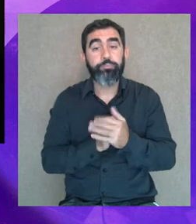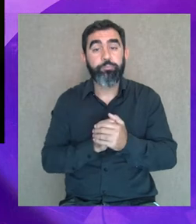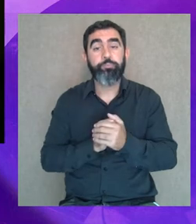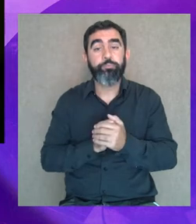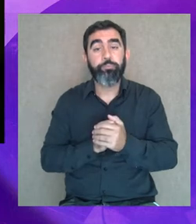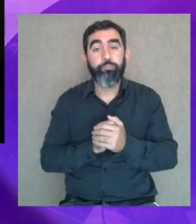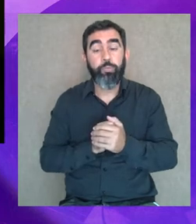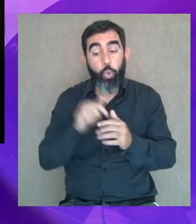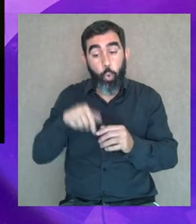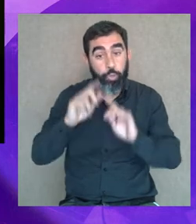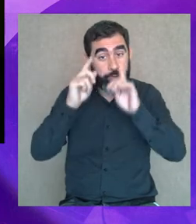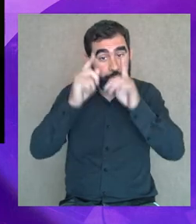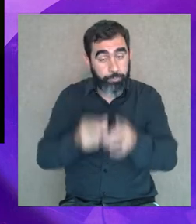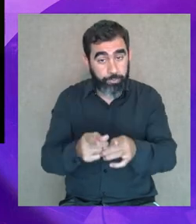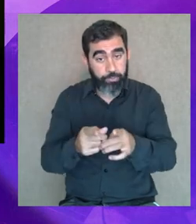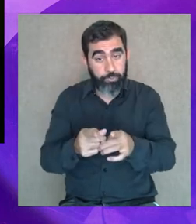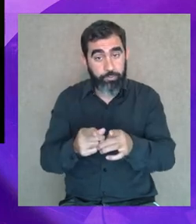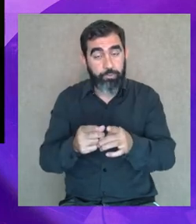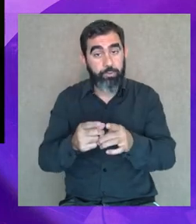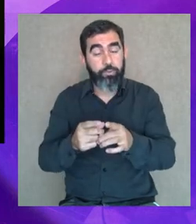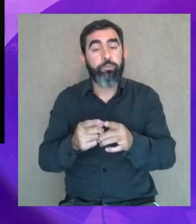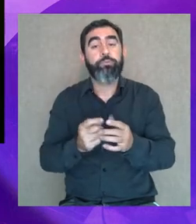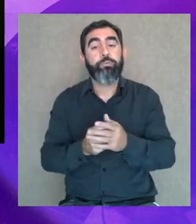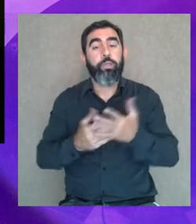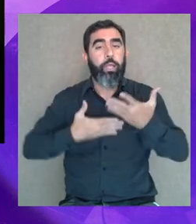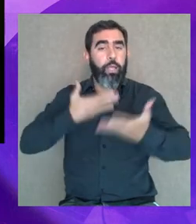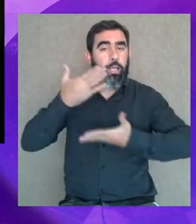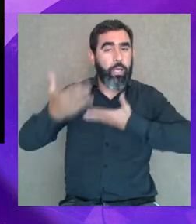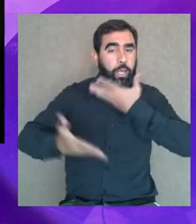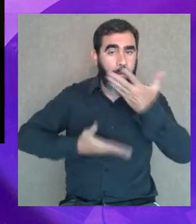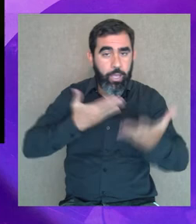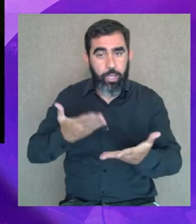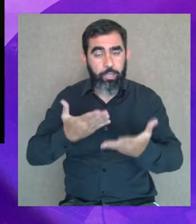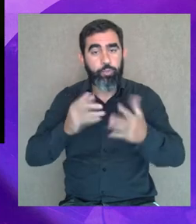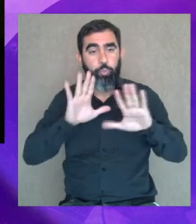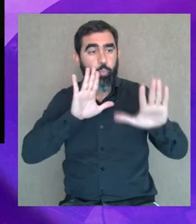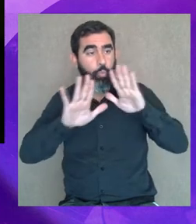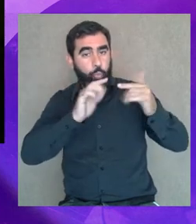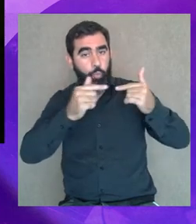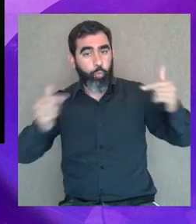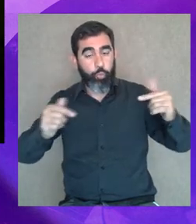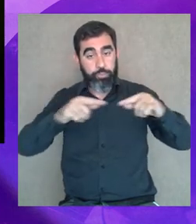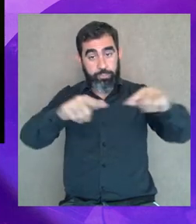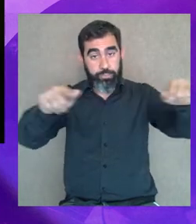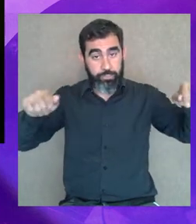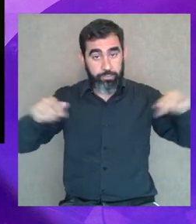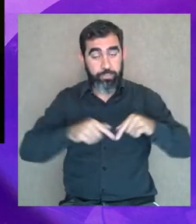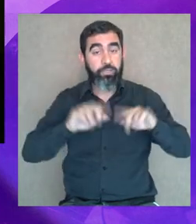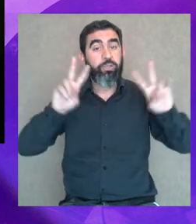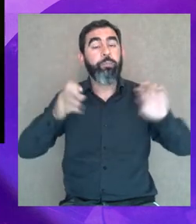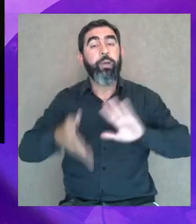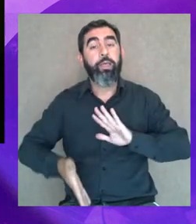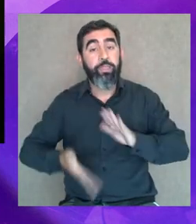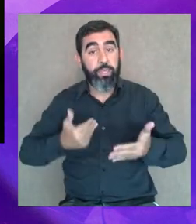cambio y hoy también desde el lo lírico desde el canto desde la puesta en escena que estamos hablando